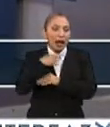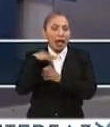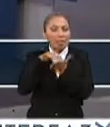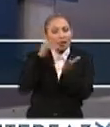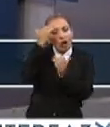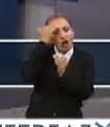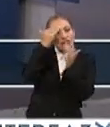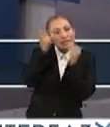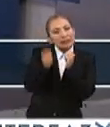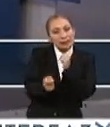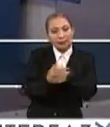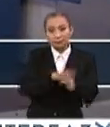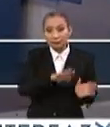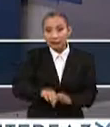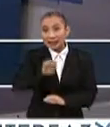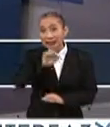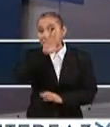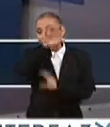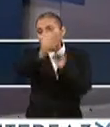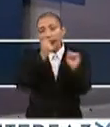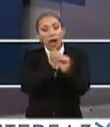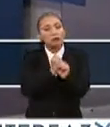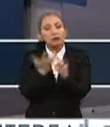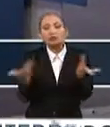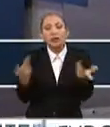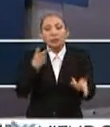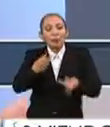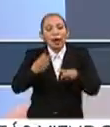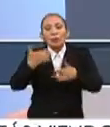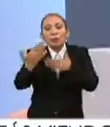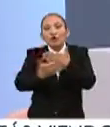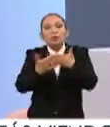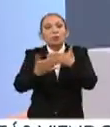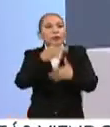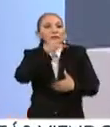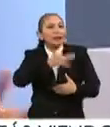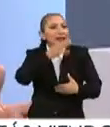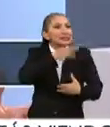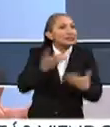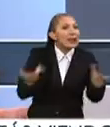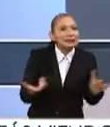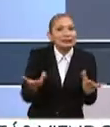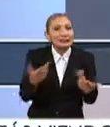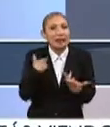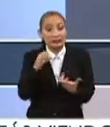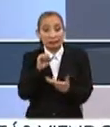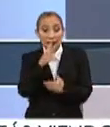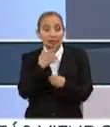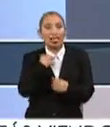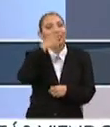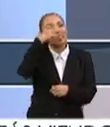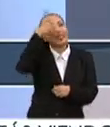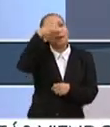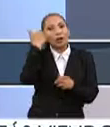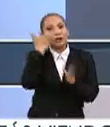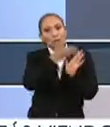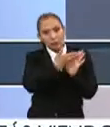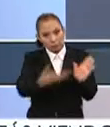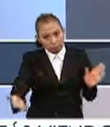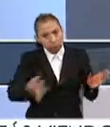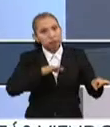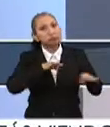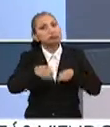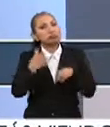ese conocimiento. 65 años, ¿qué están planeando? 65 años, se dice fácil, pero son ya bastante tiempo,